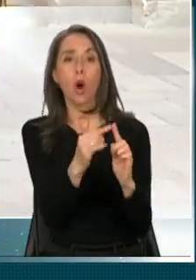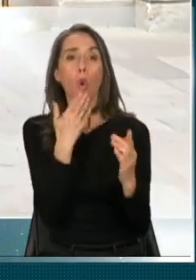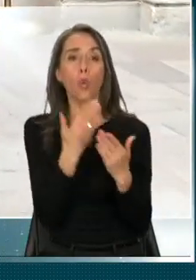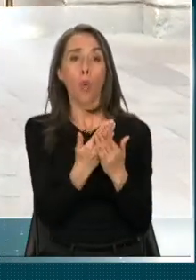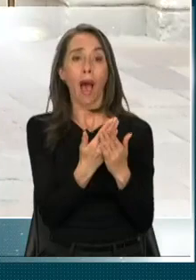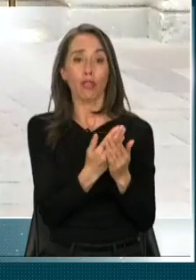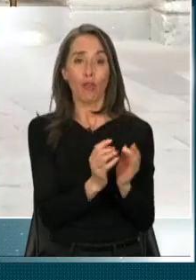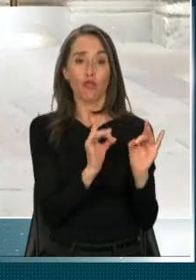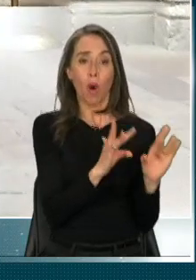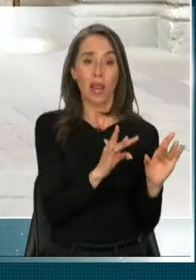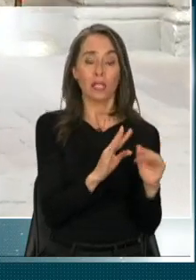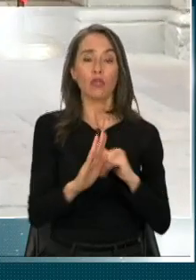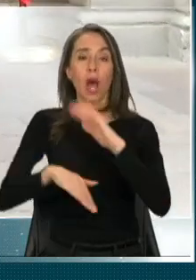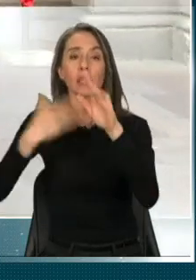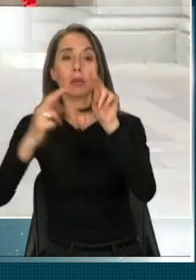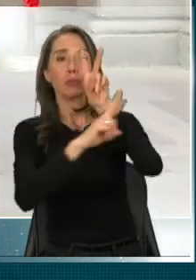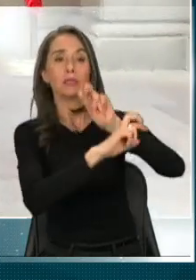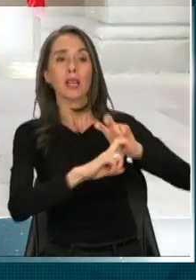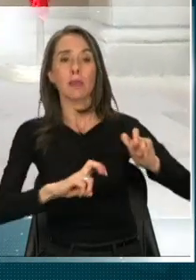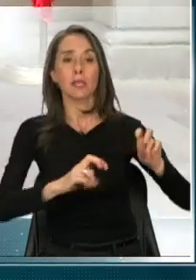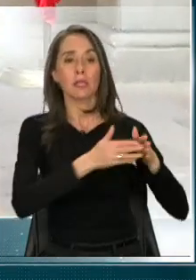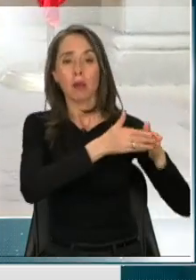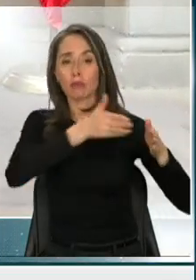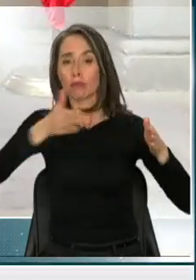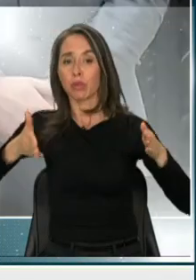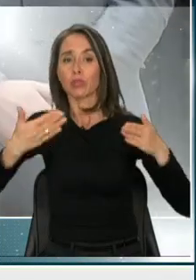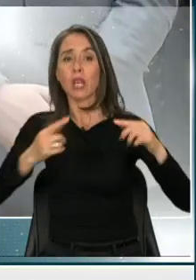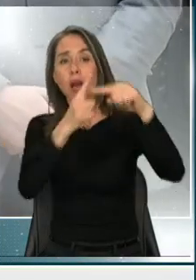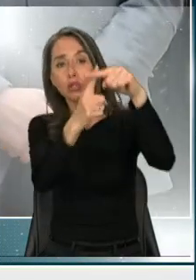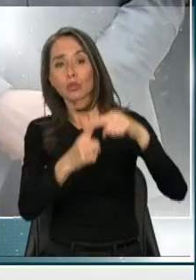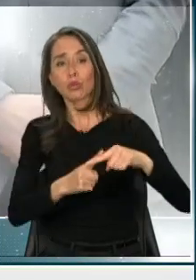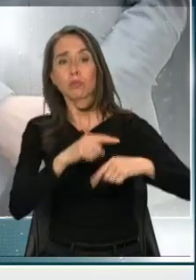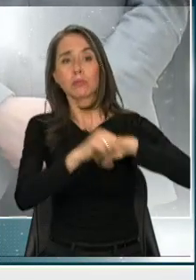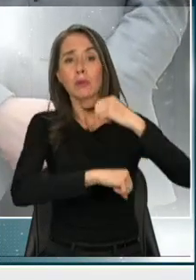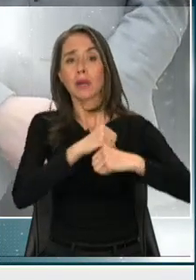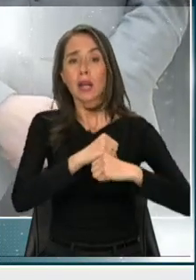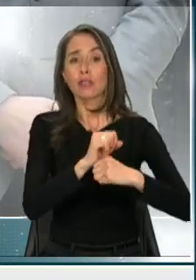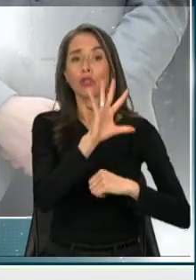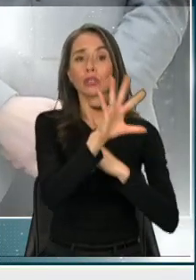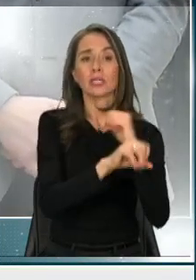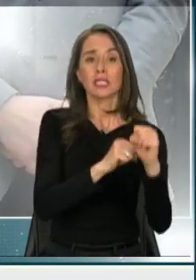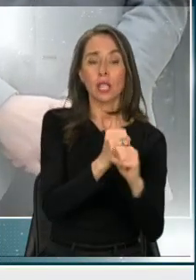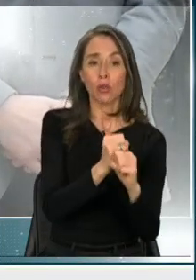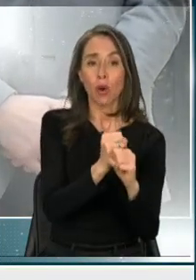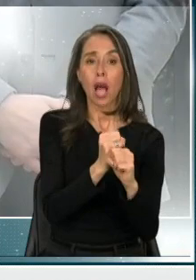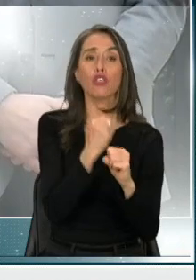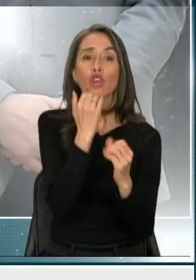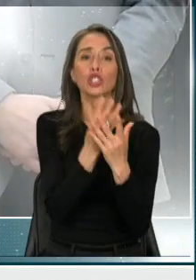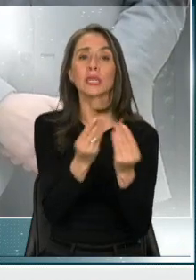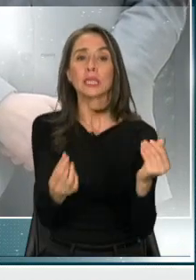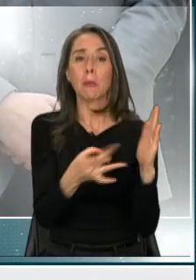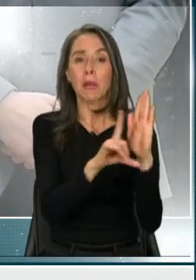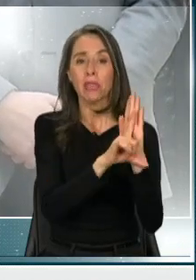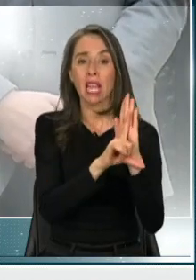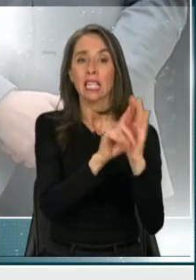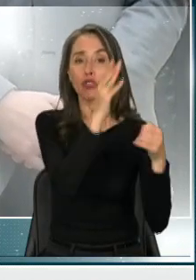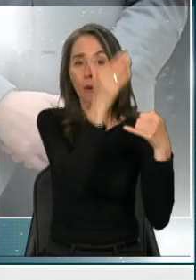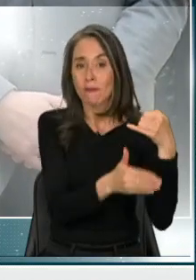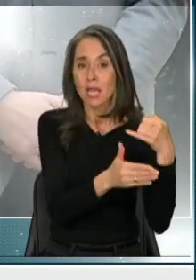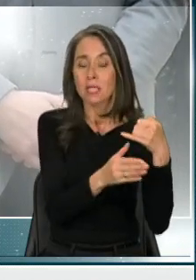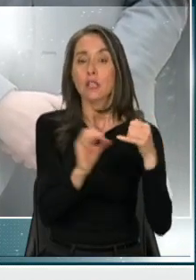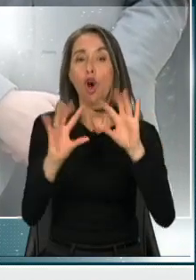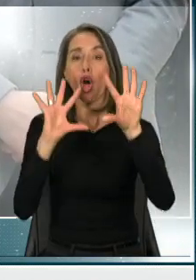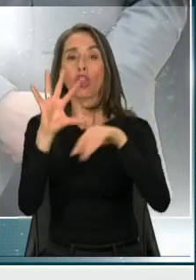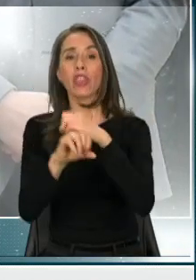la persecución efectiva en este caso estamos hablando de tiempos que pueden variar entre cinco años para simples delitos o diez años en las